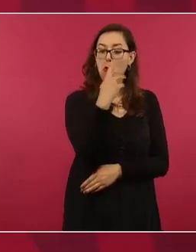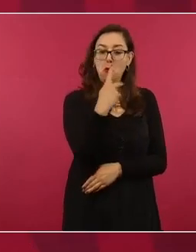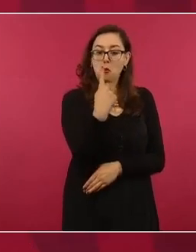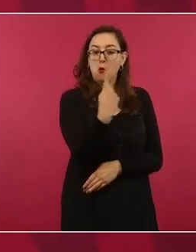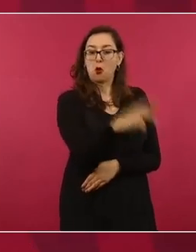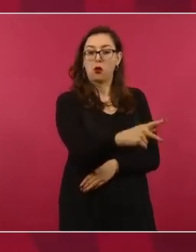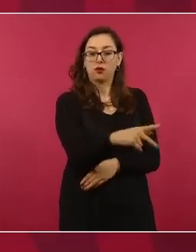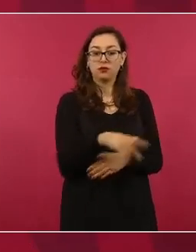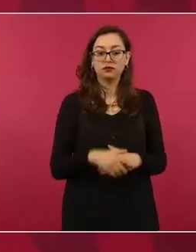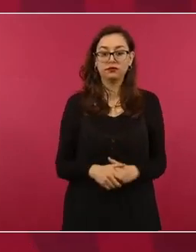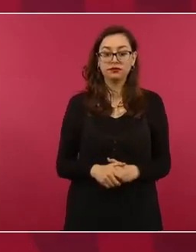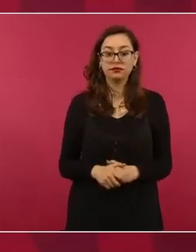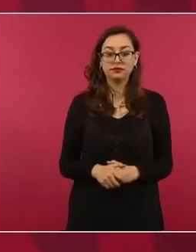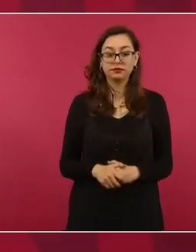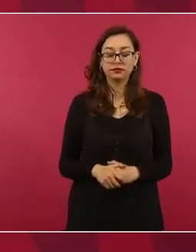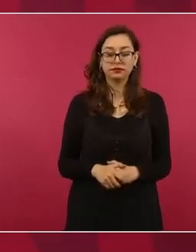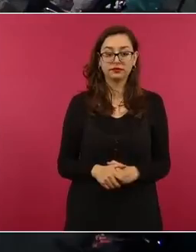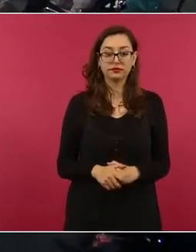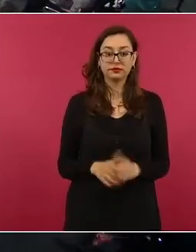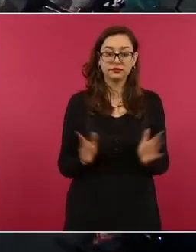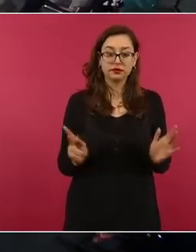si el PAN